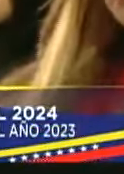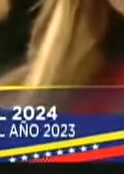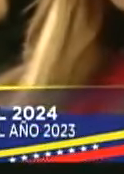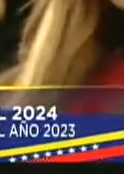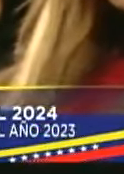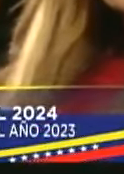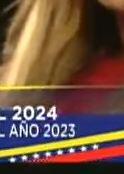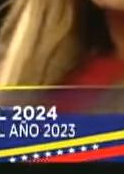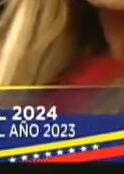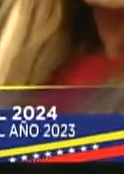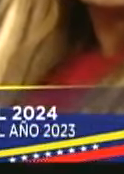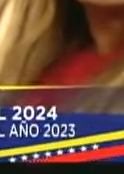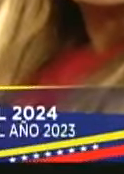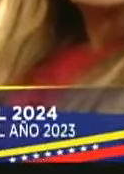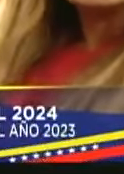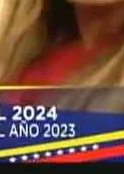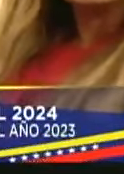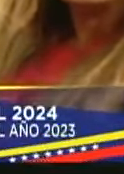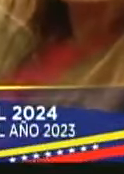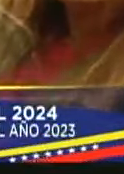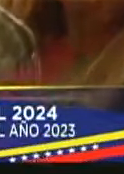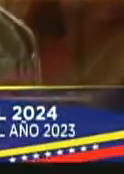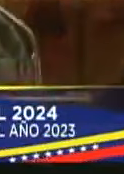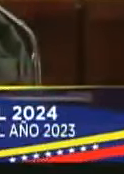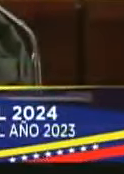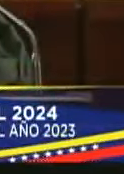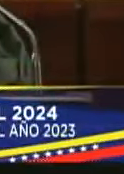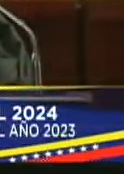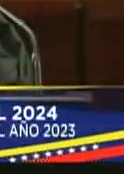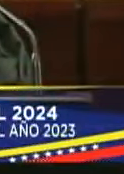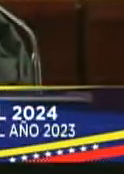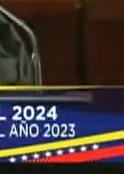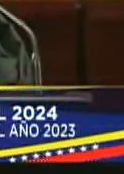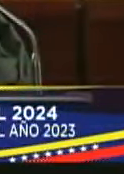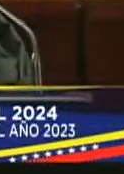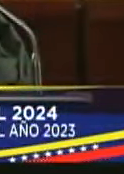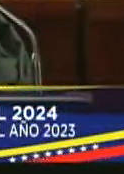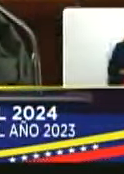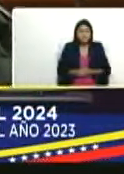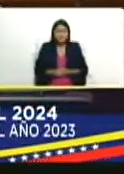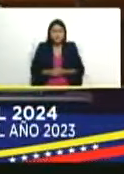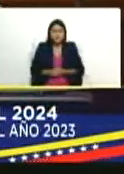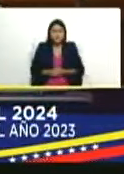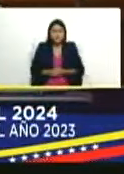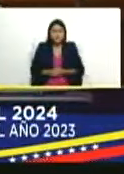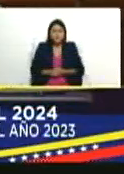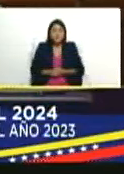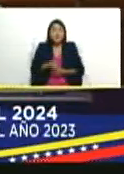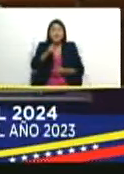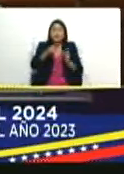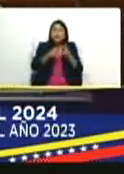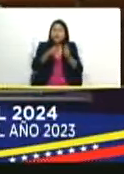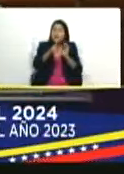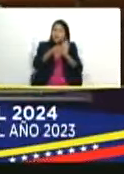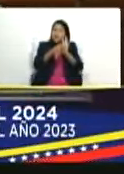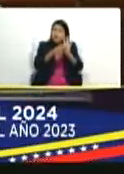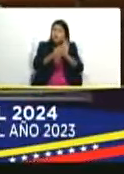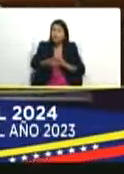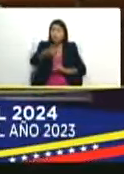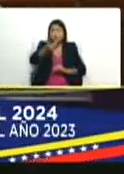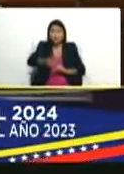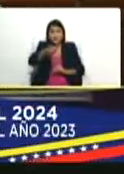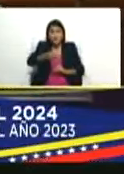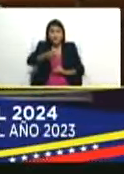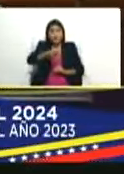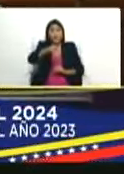la importancia de una administración de justicia sólida y eficiente se sustenta en el reconocimiento del papel fundamental que